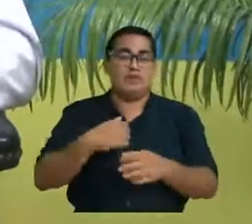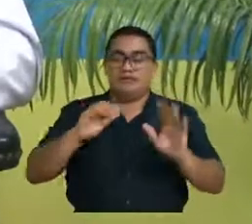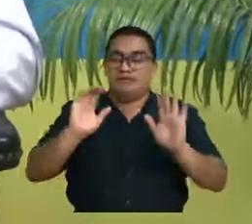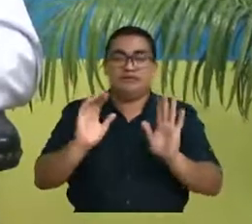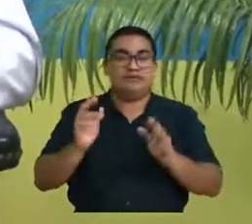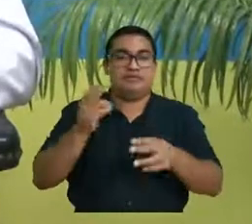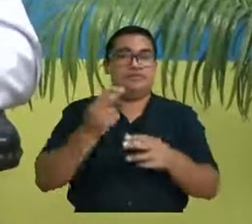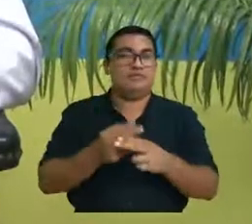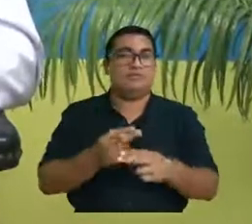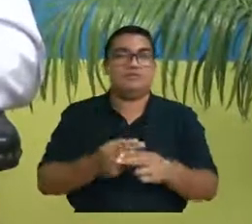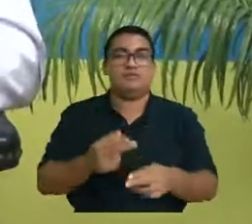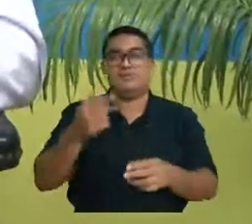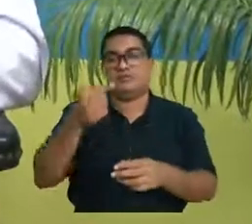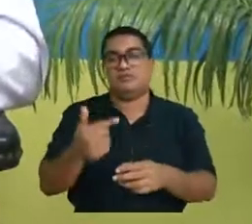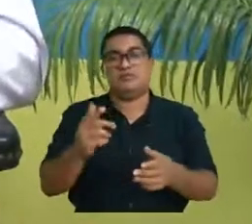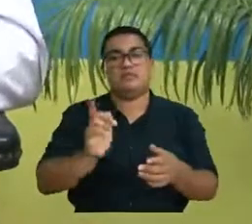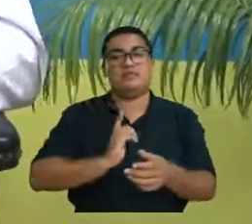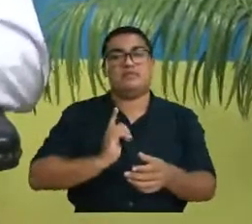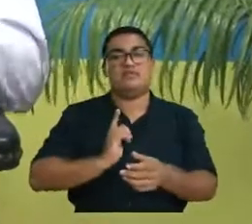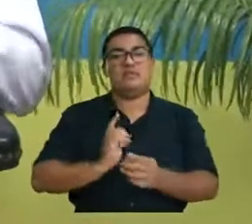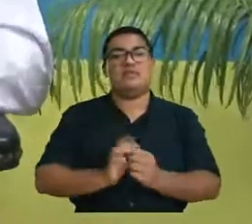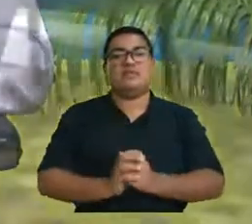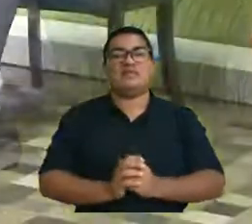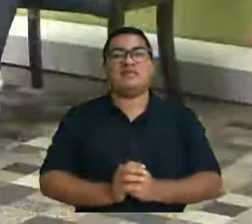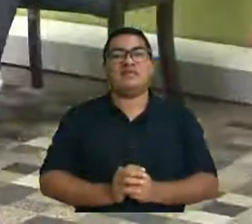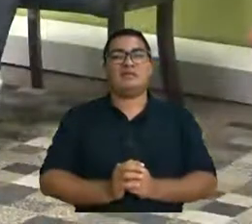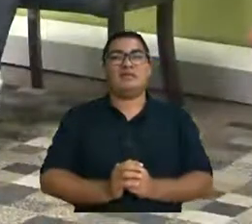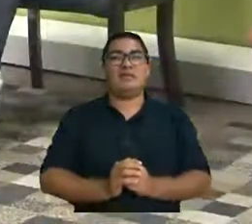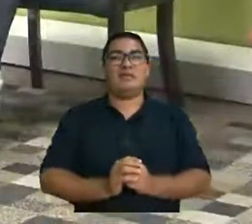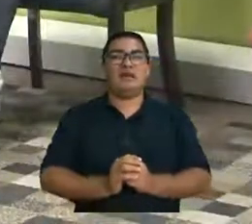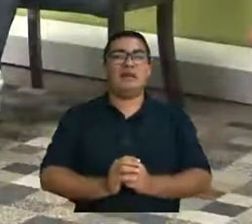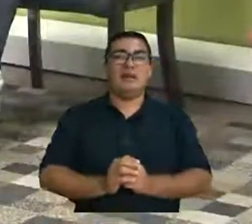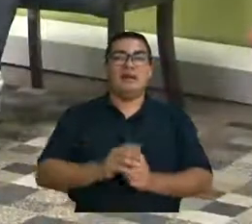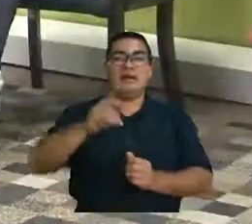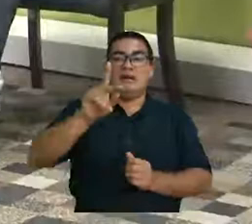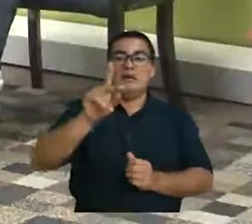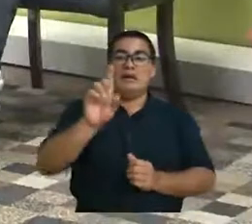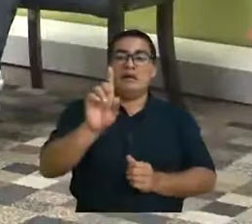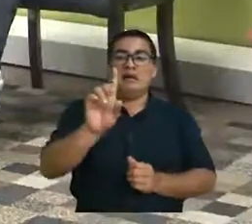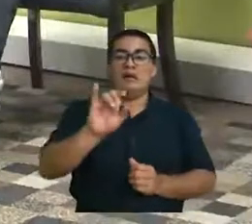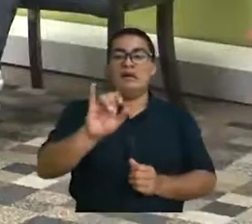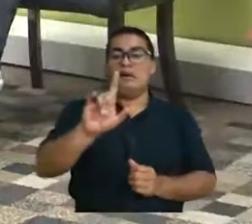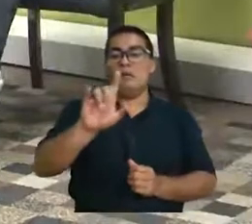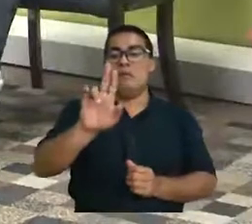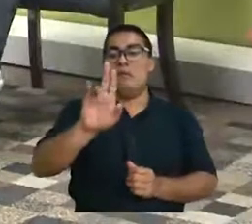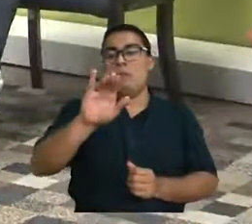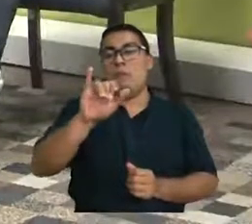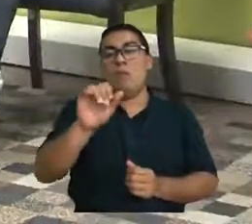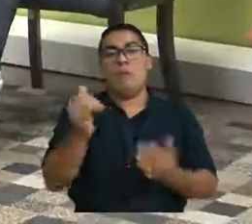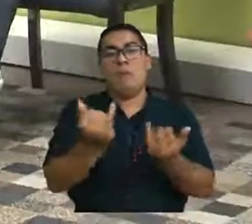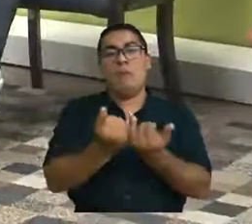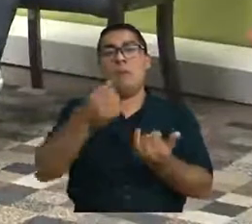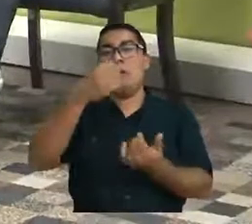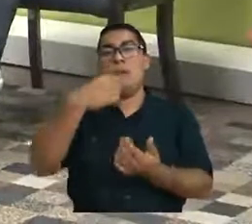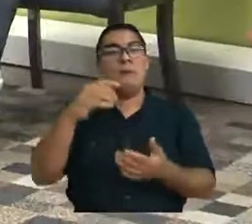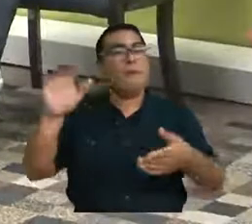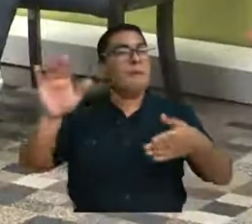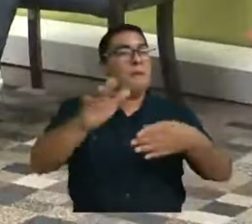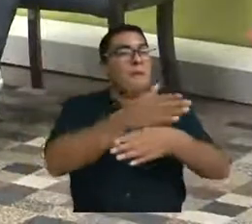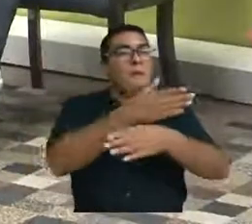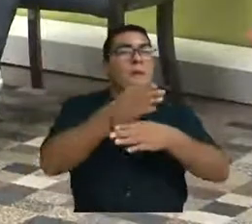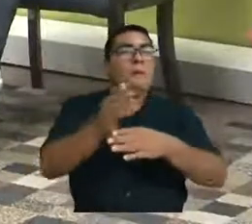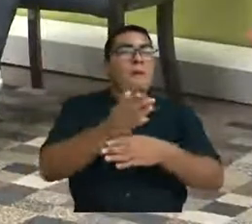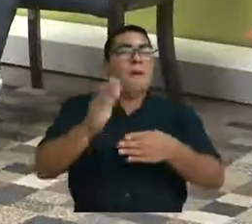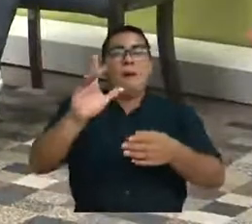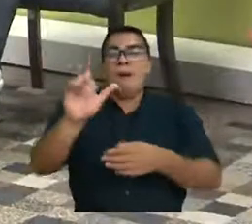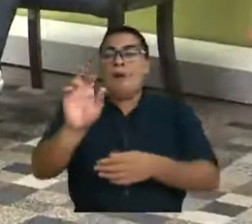paciente, qué grado de afección tiene. Entonces, pero el pediluvio es un tratamiento, es una cosa diferente a la